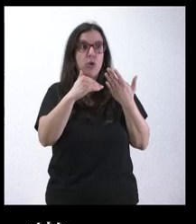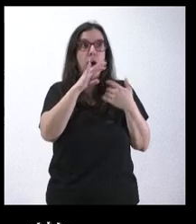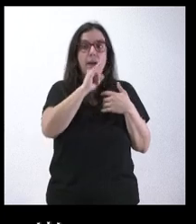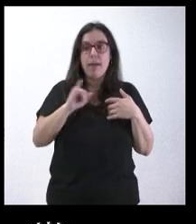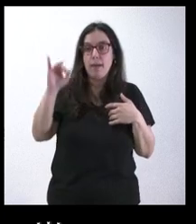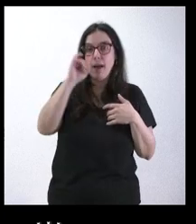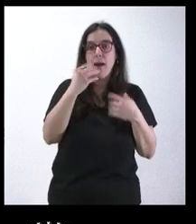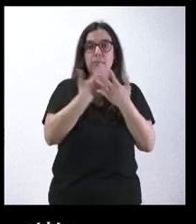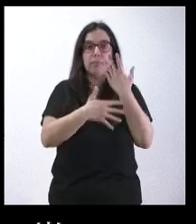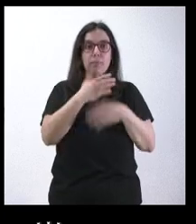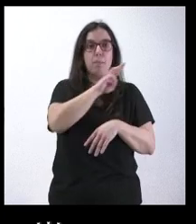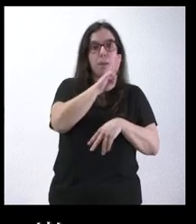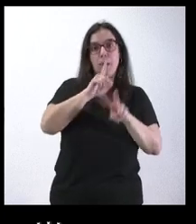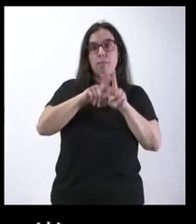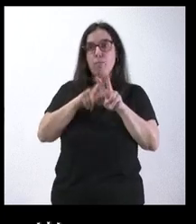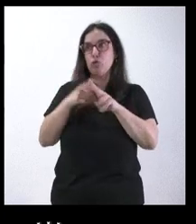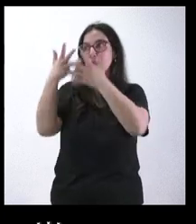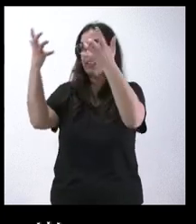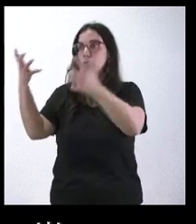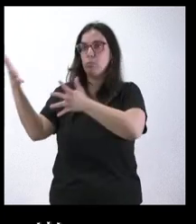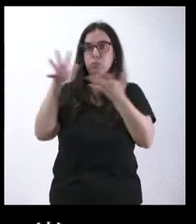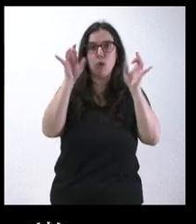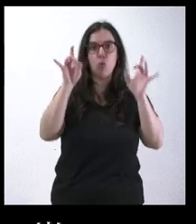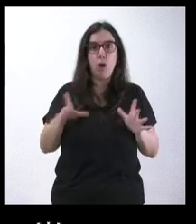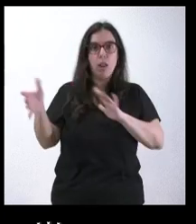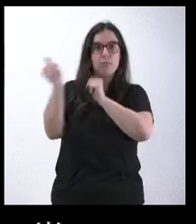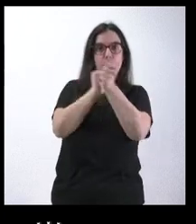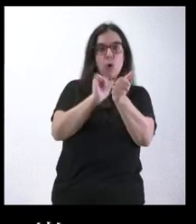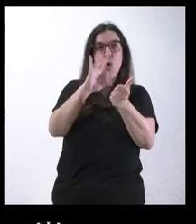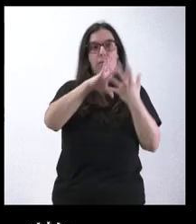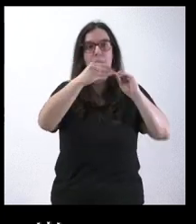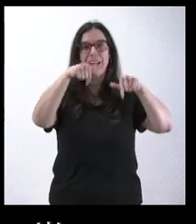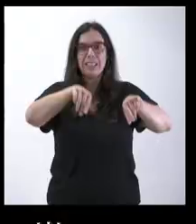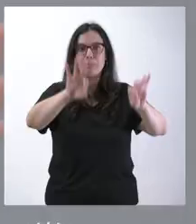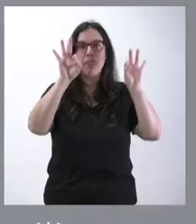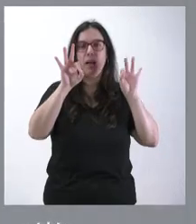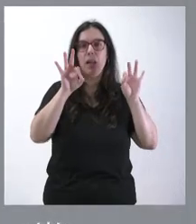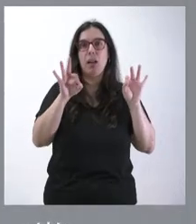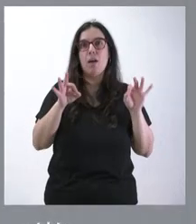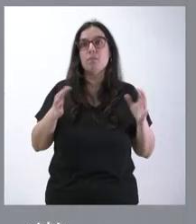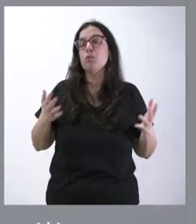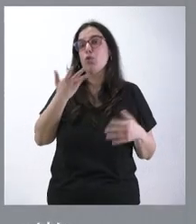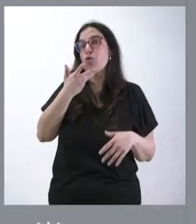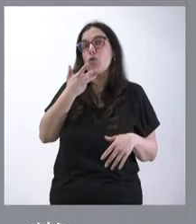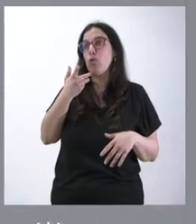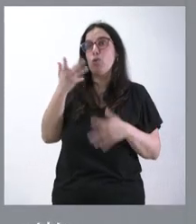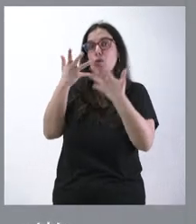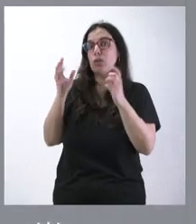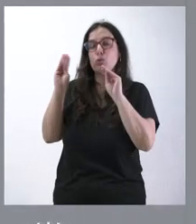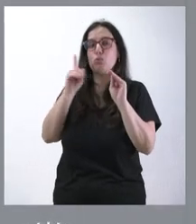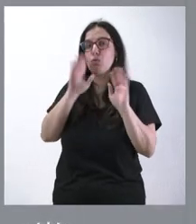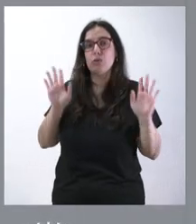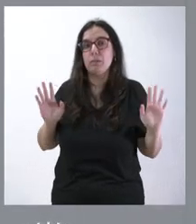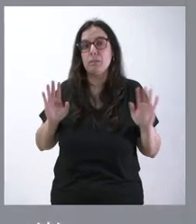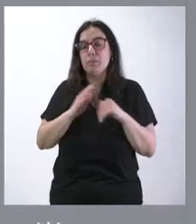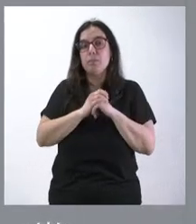van a utilizar un mismo texto si lo van a a a particularizar aquí no conozco el texto del que usted me habla nosotros